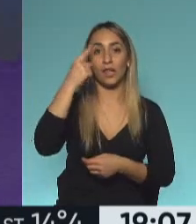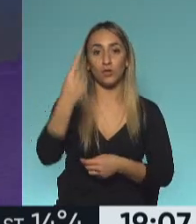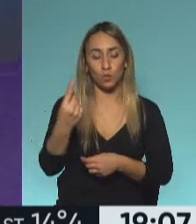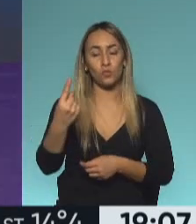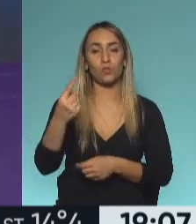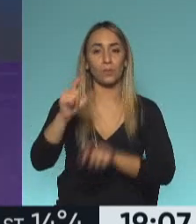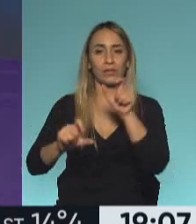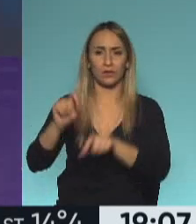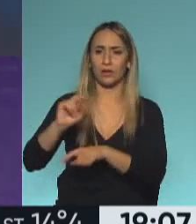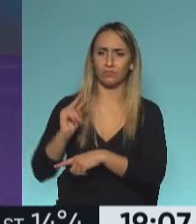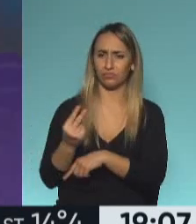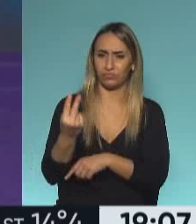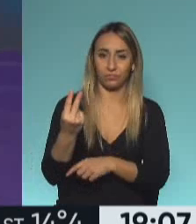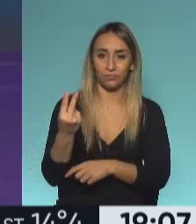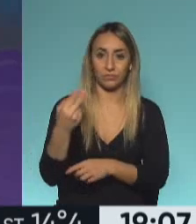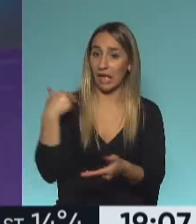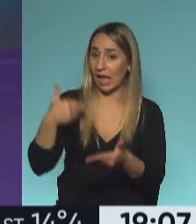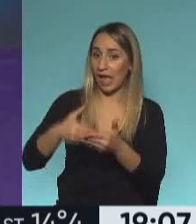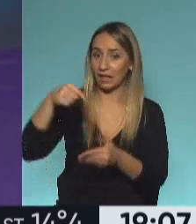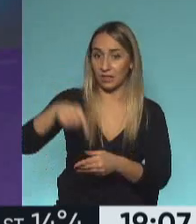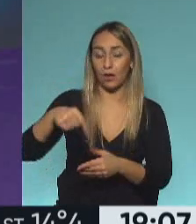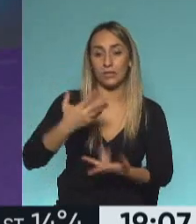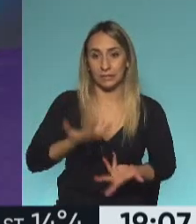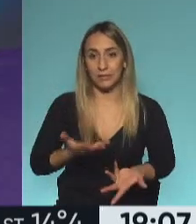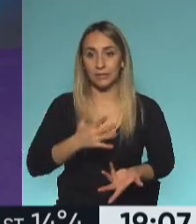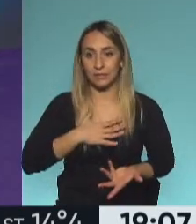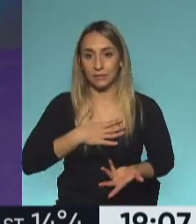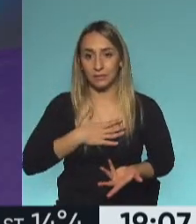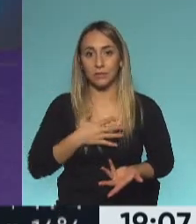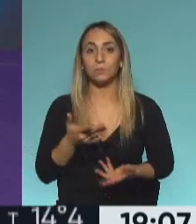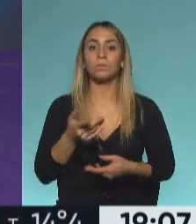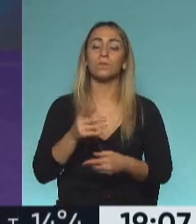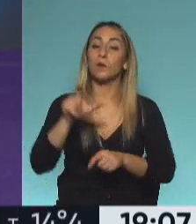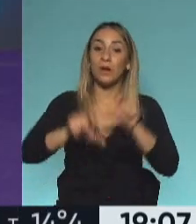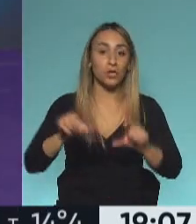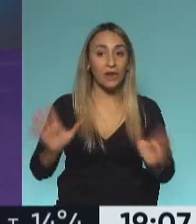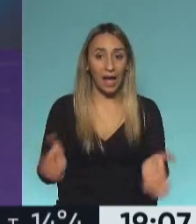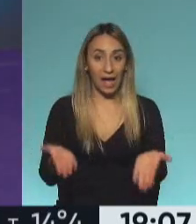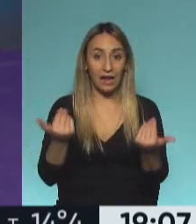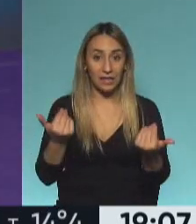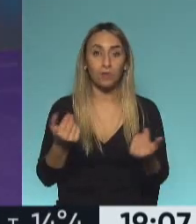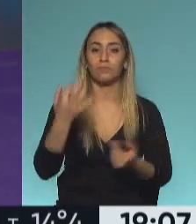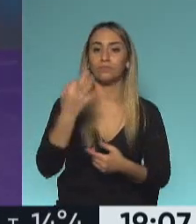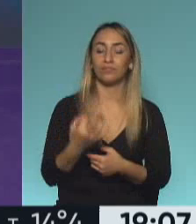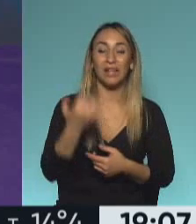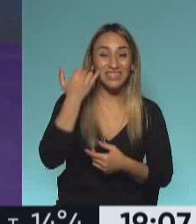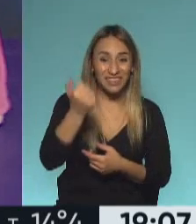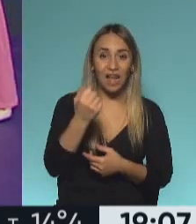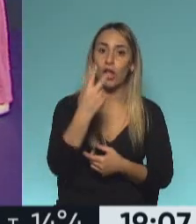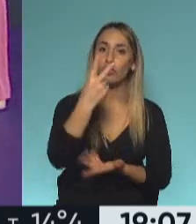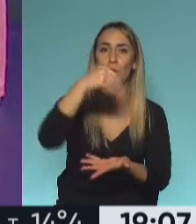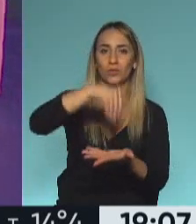71.771 hasta el momento, lamentablemente. Recuperados, ¿cuántos pacientes han recibido la alta médica? Ya